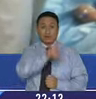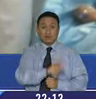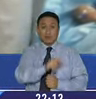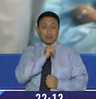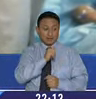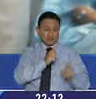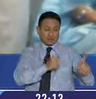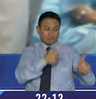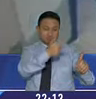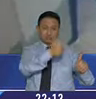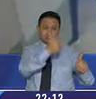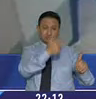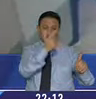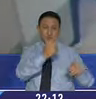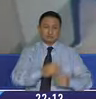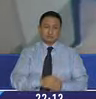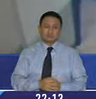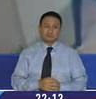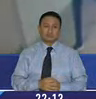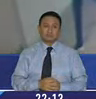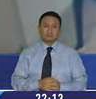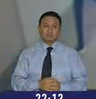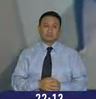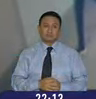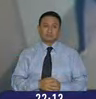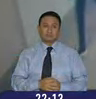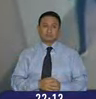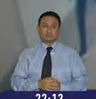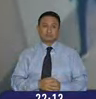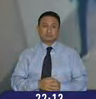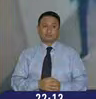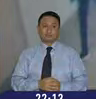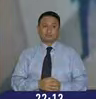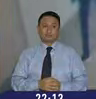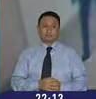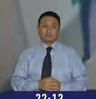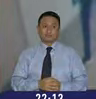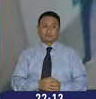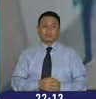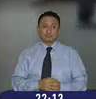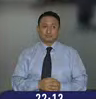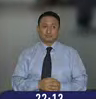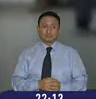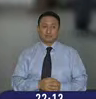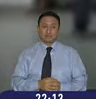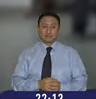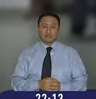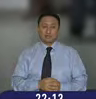muerte por encargo cuando la víctima ha logrado sobrevivir al ataque criminal.